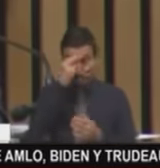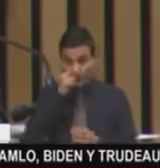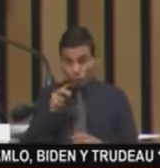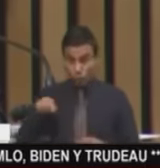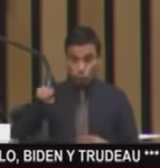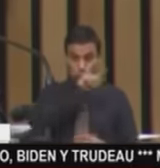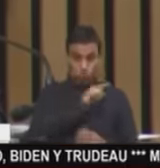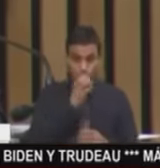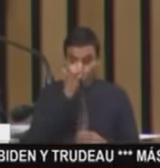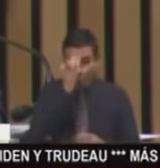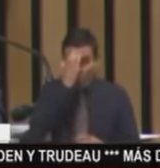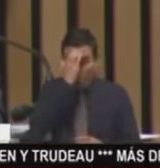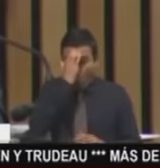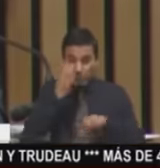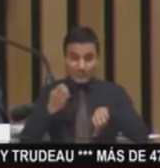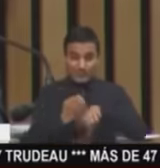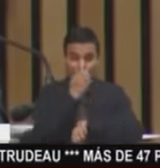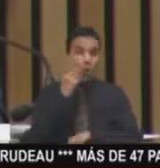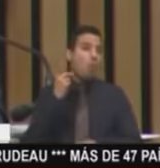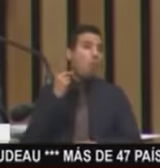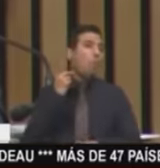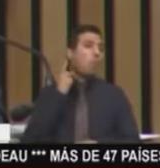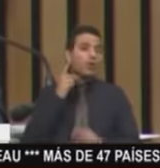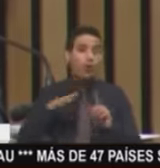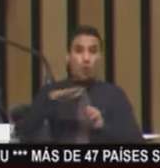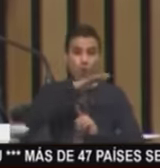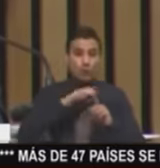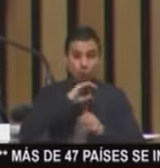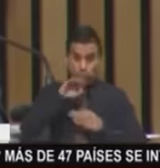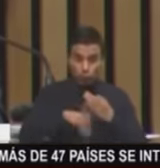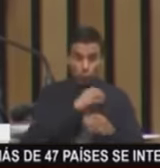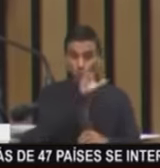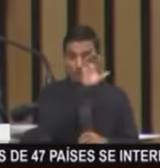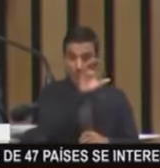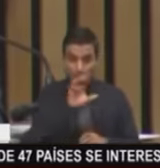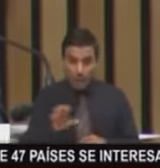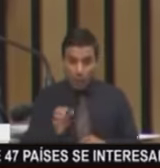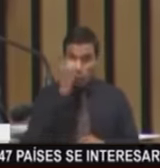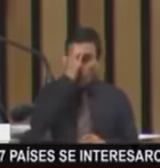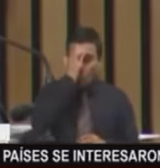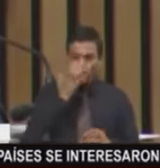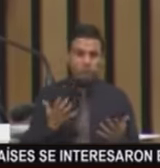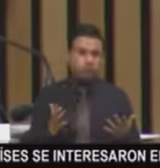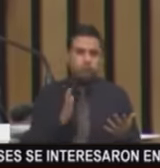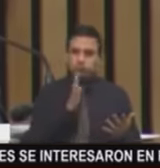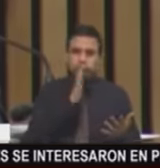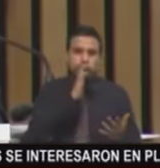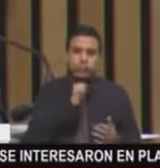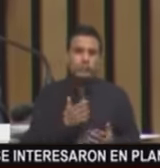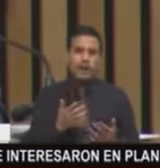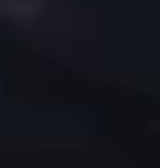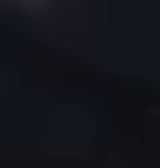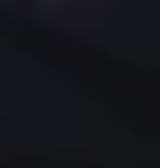fue obligado, y así nos lo permitió la sentencia del tribunal, mover unos días la fecha del evento, y será el 10